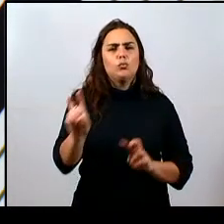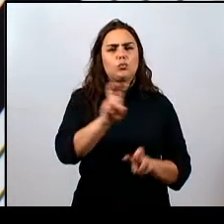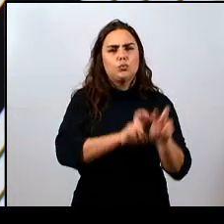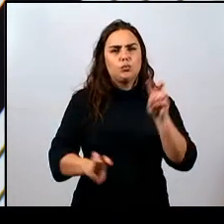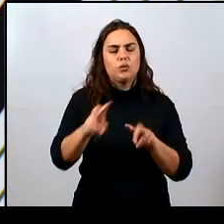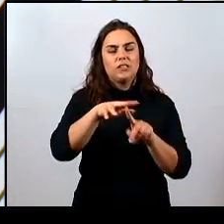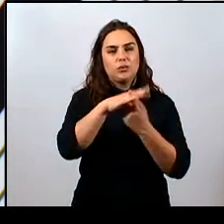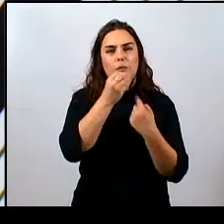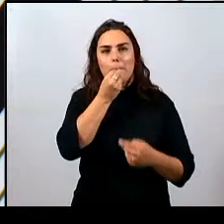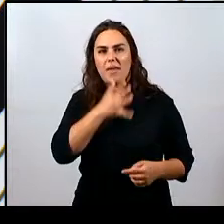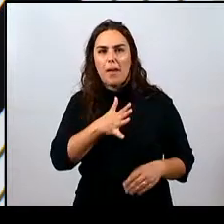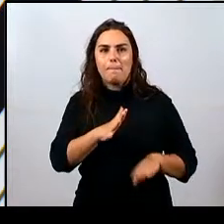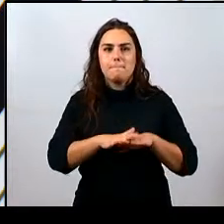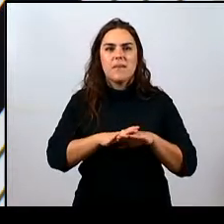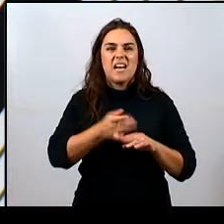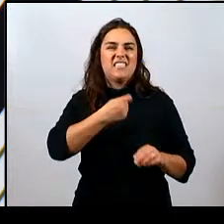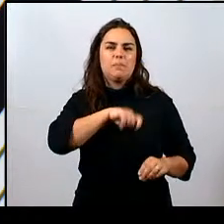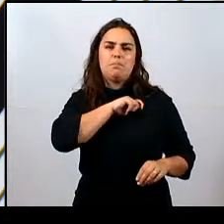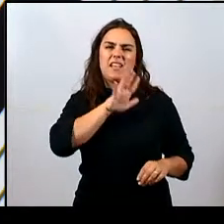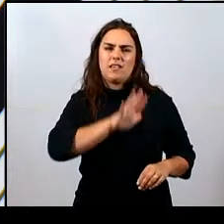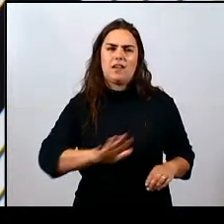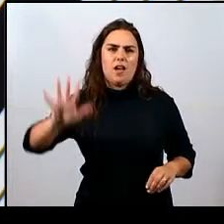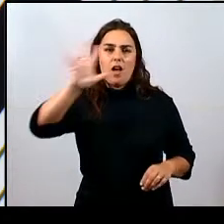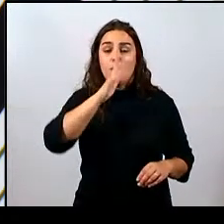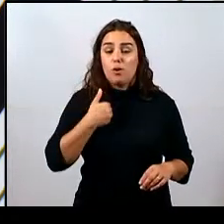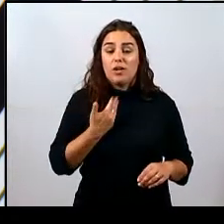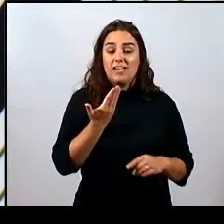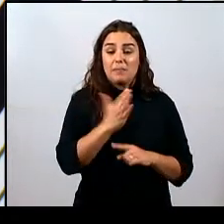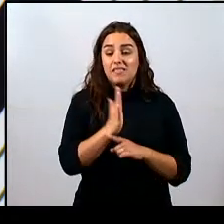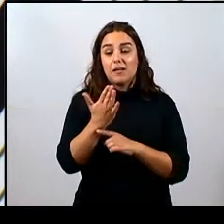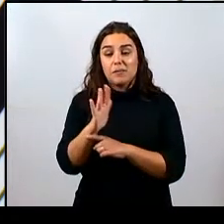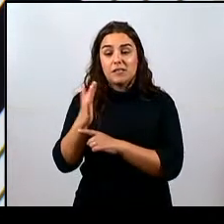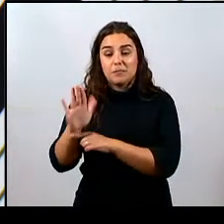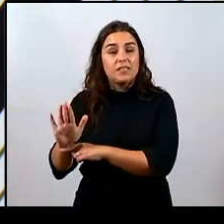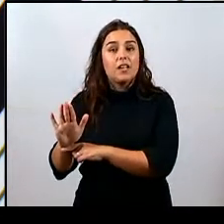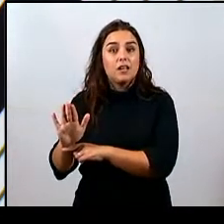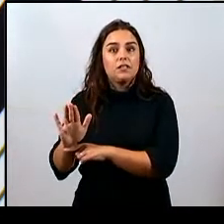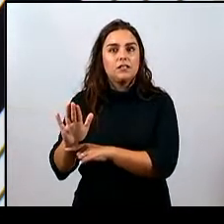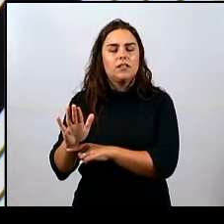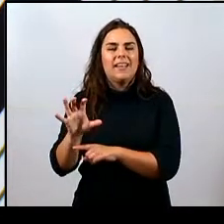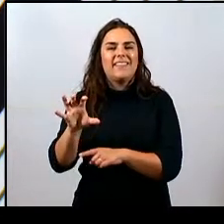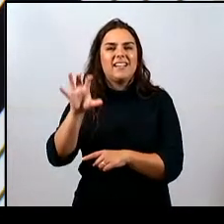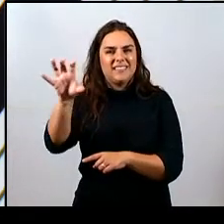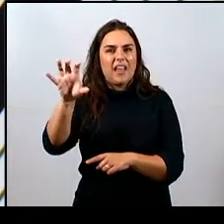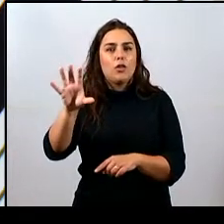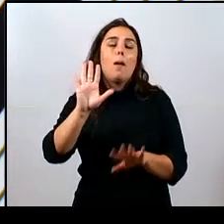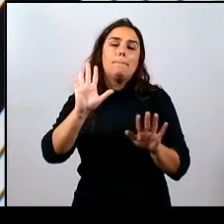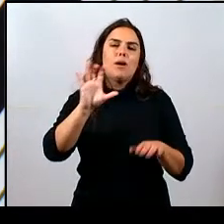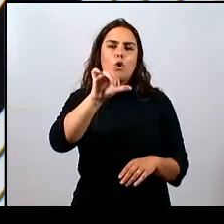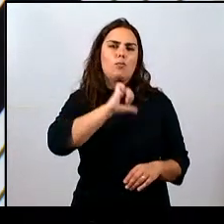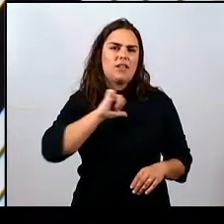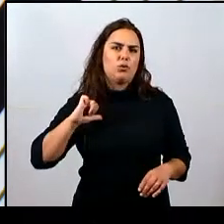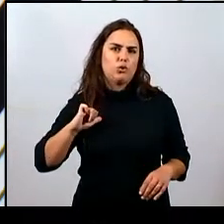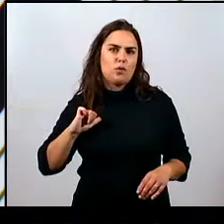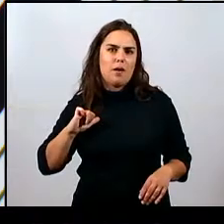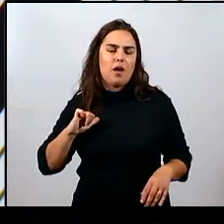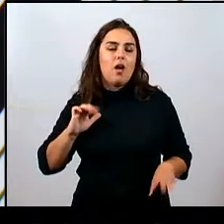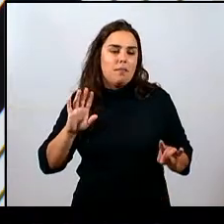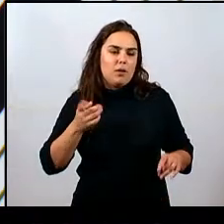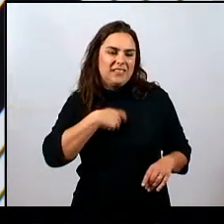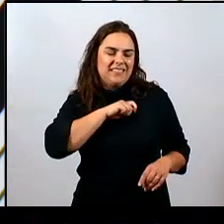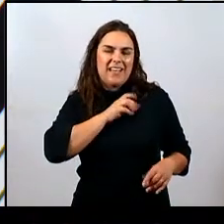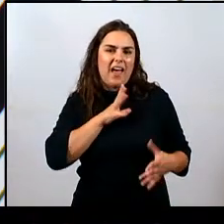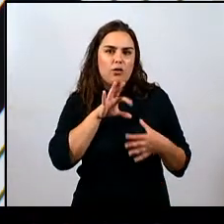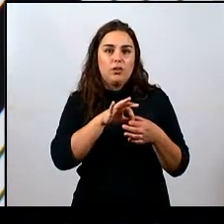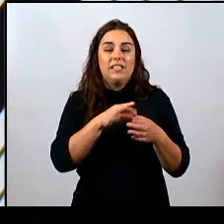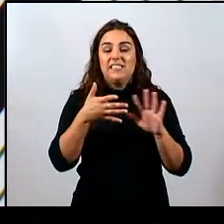bien para el conjunto de la nación, porque por eso somos representantes ordinarios del Estado en cada comunidad autónoma. Eso significa que lo que pasa